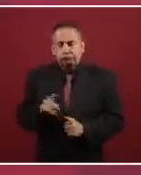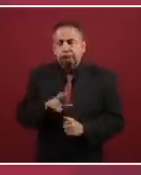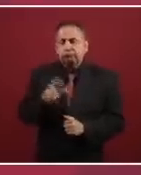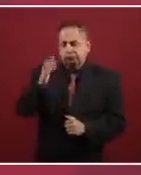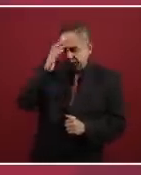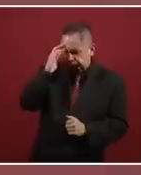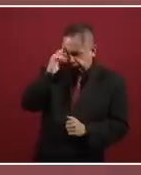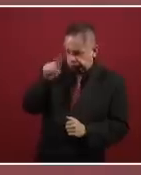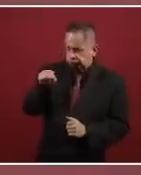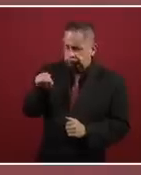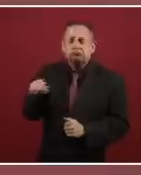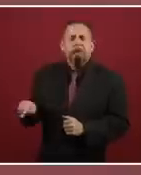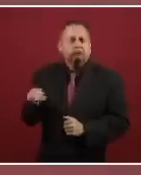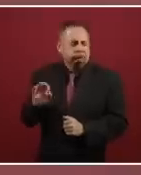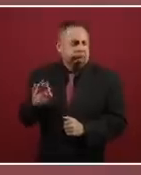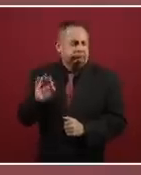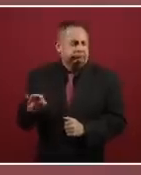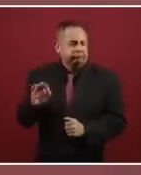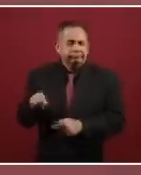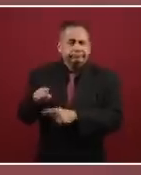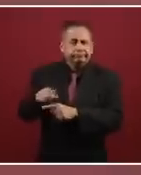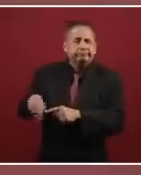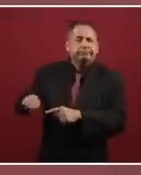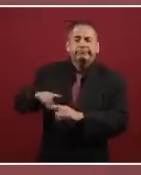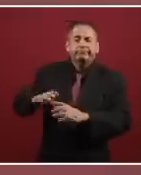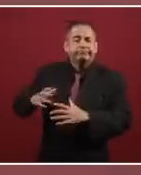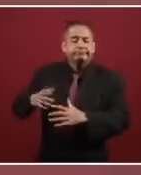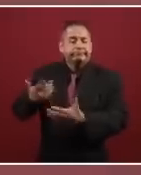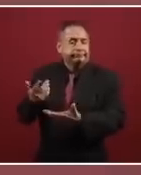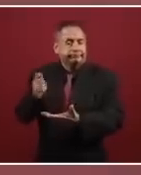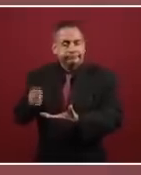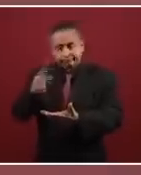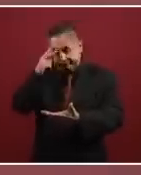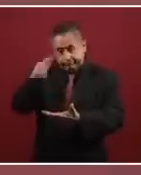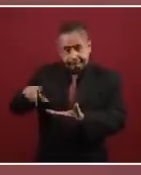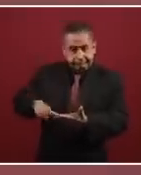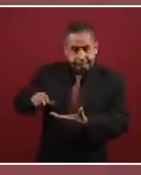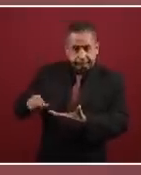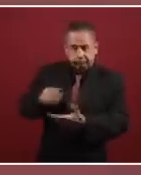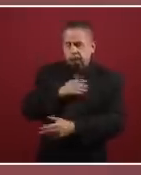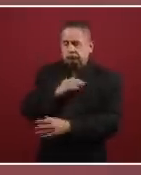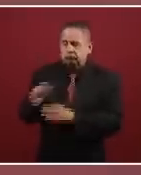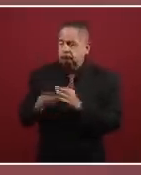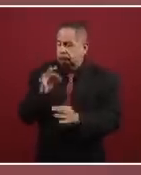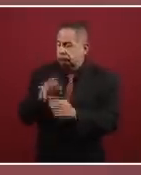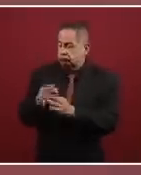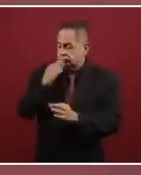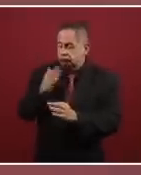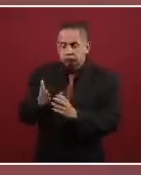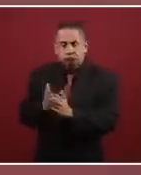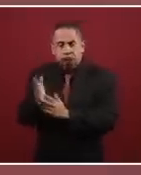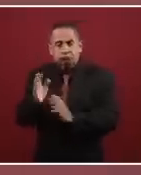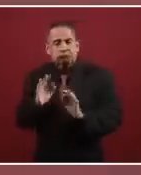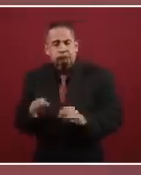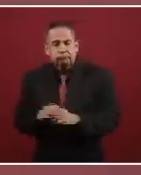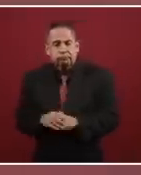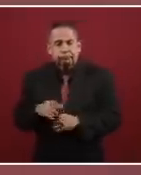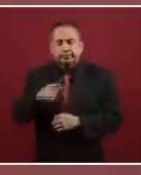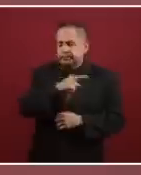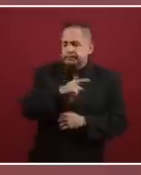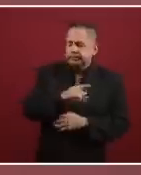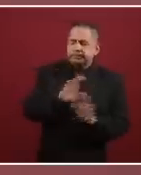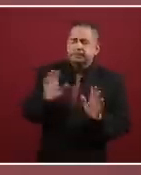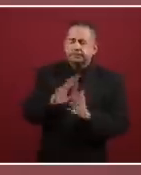reconocido que el gobierno de México está cumpliendo y que se aleja a